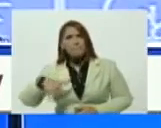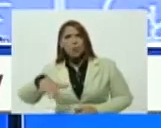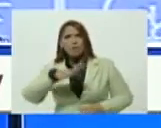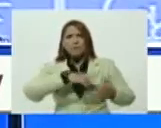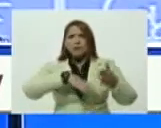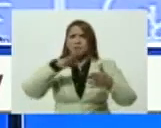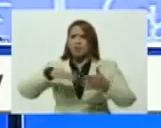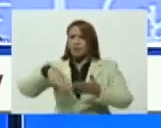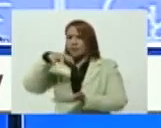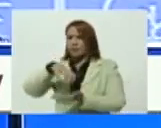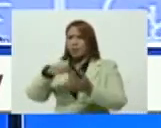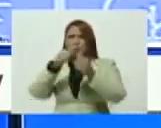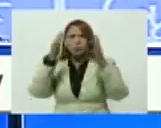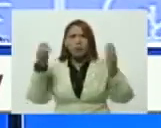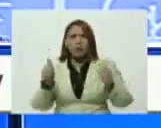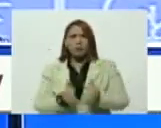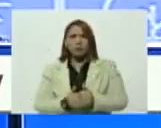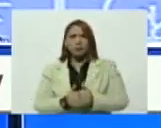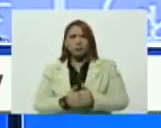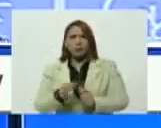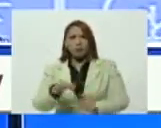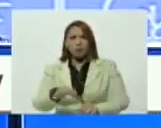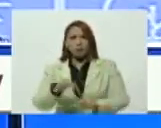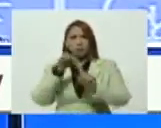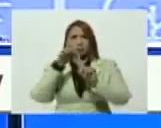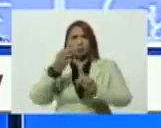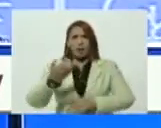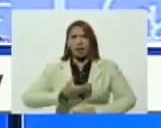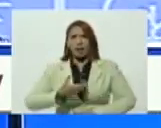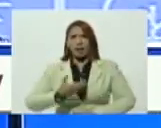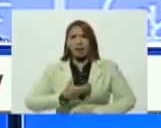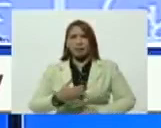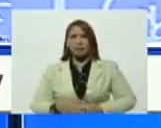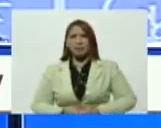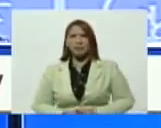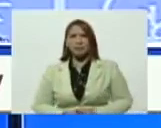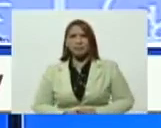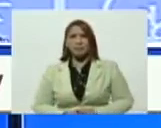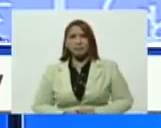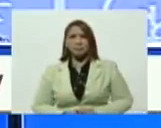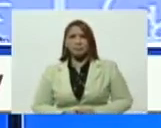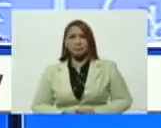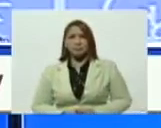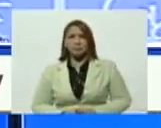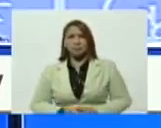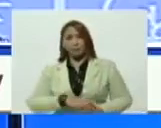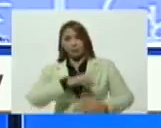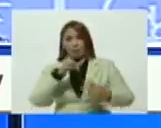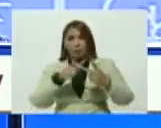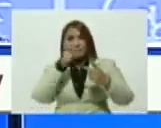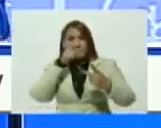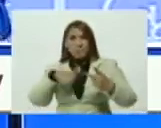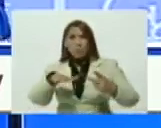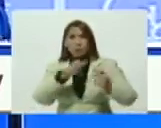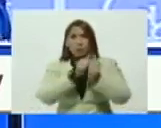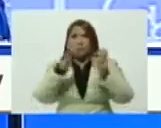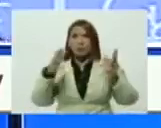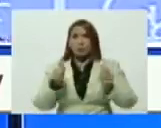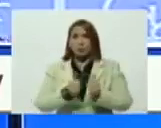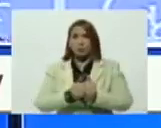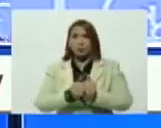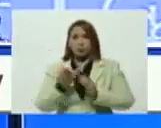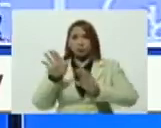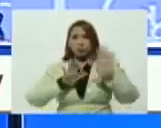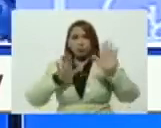Barcelona en el estado Anzoátegui lo eligió alcalde de Barcelona. Luego el pueblo de Anzoátegui lo postuló